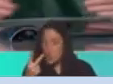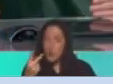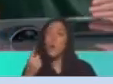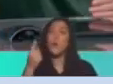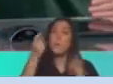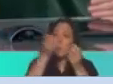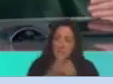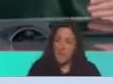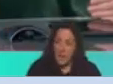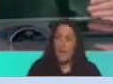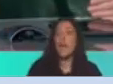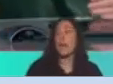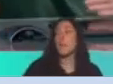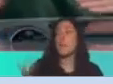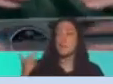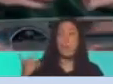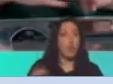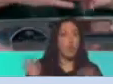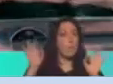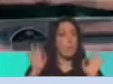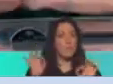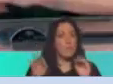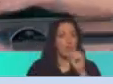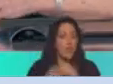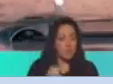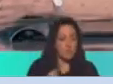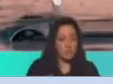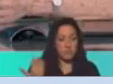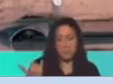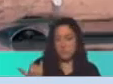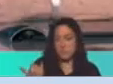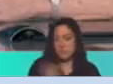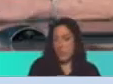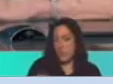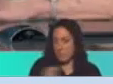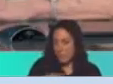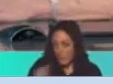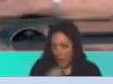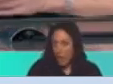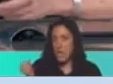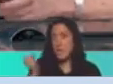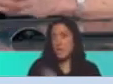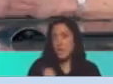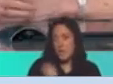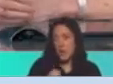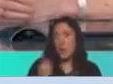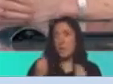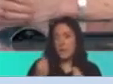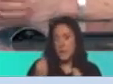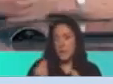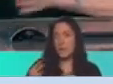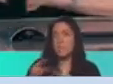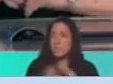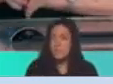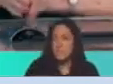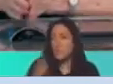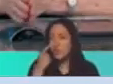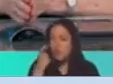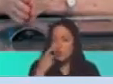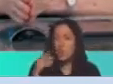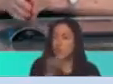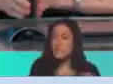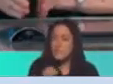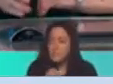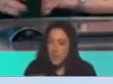invirtieron todo el año pasado y hasta hace algunas semanas en hacer toda una revisión de diseño que es un